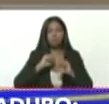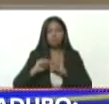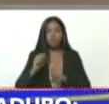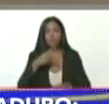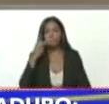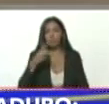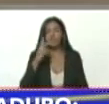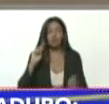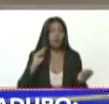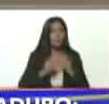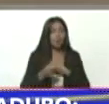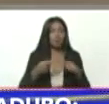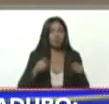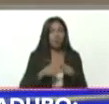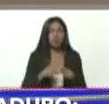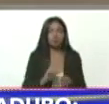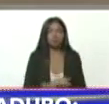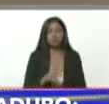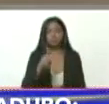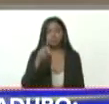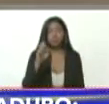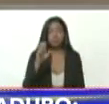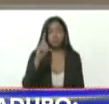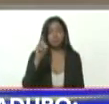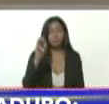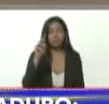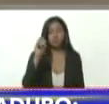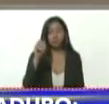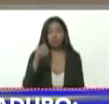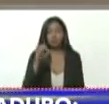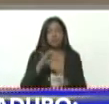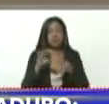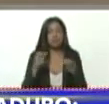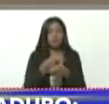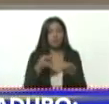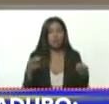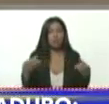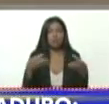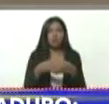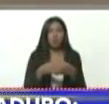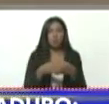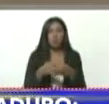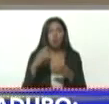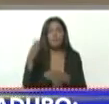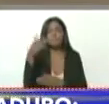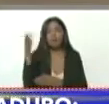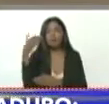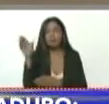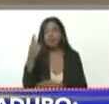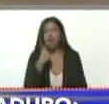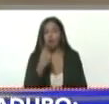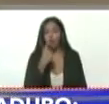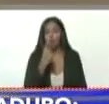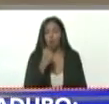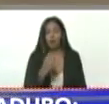Político Cambiemos y Pedro Vélez, secretario general del Partido Bandera Roja.